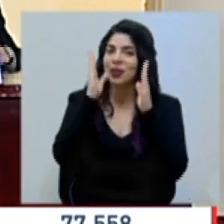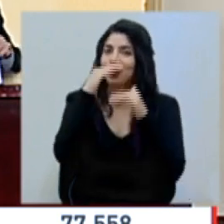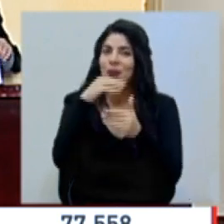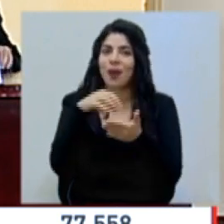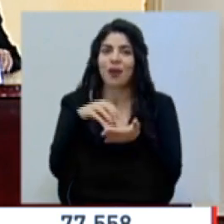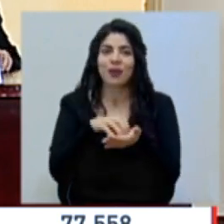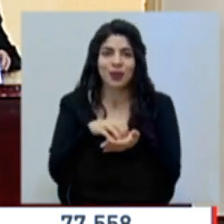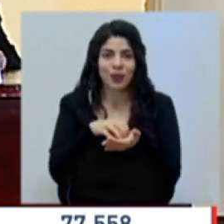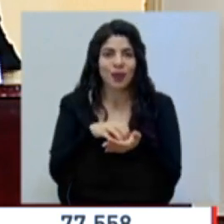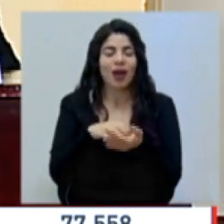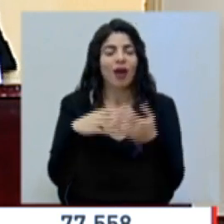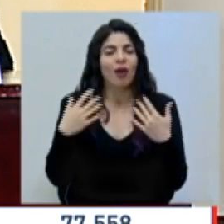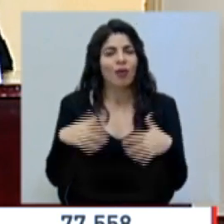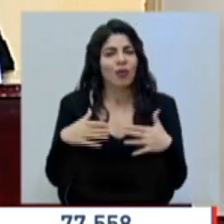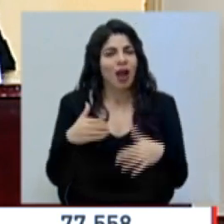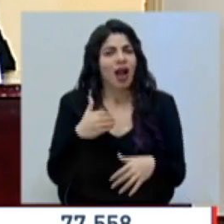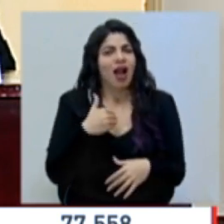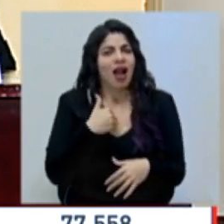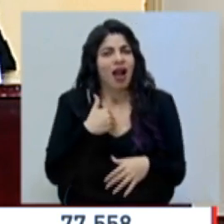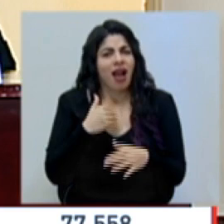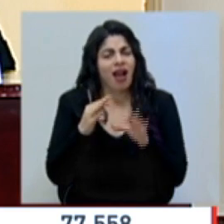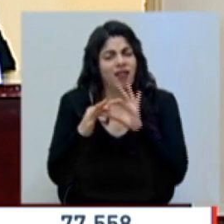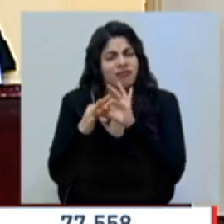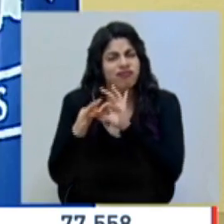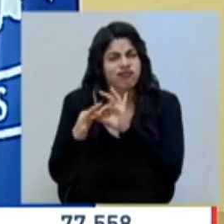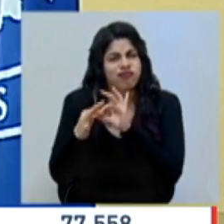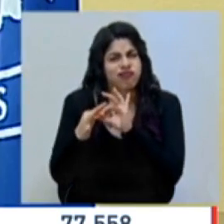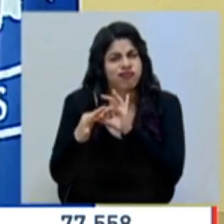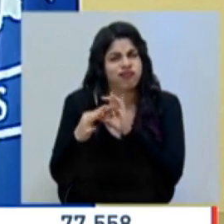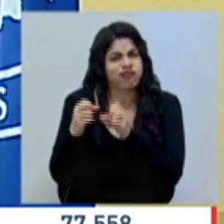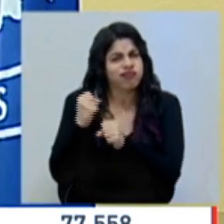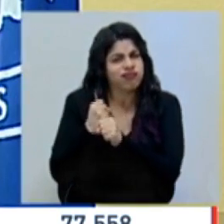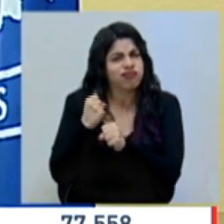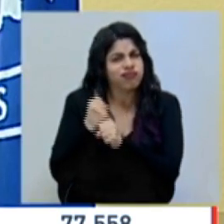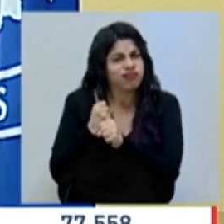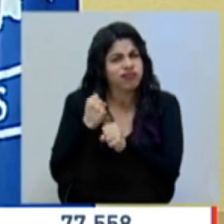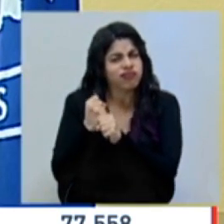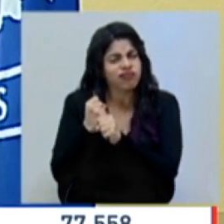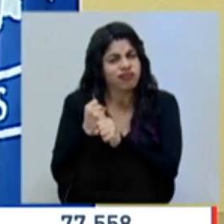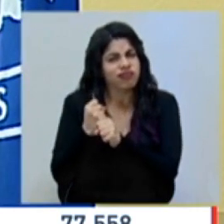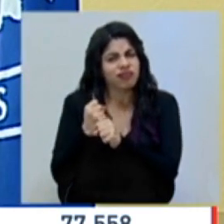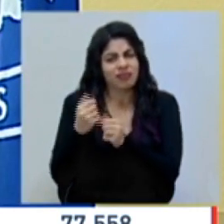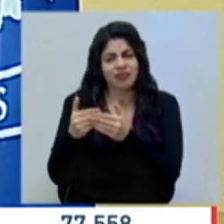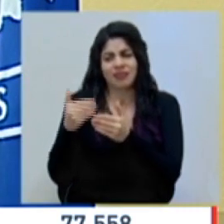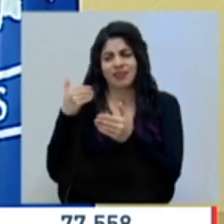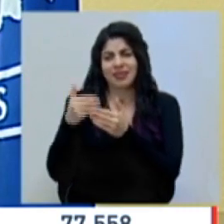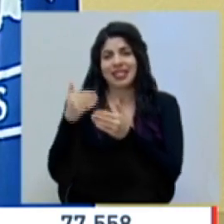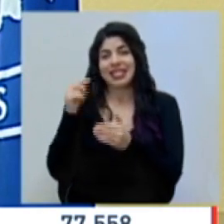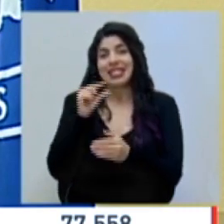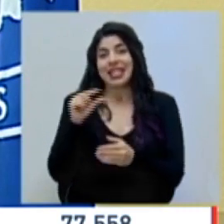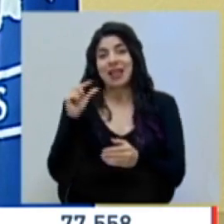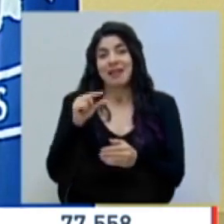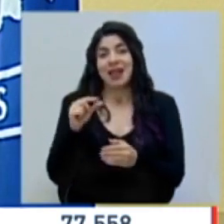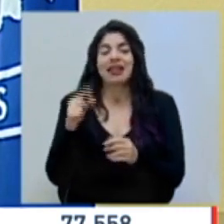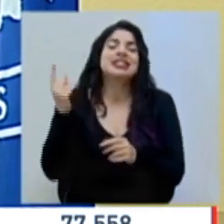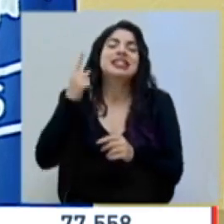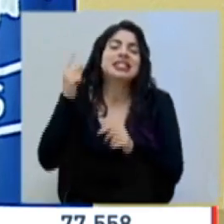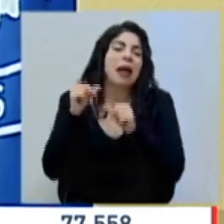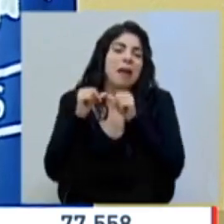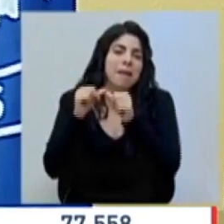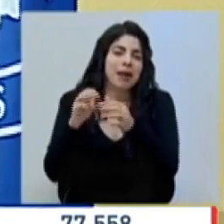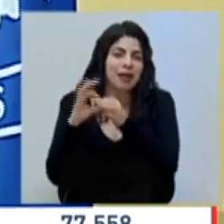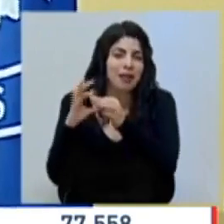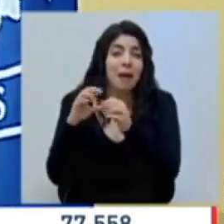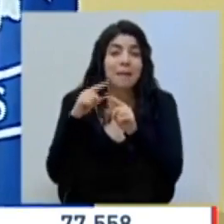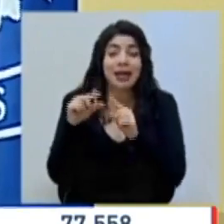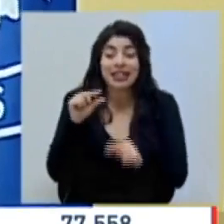Indudablemente hay una relación permanente de trabajo en las últimas semanas, bueno, es permanente, y en las últimas